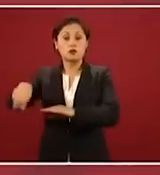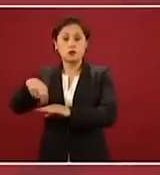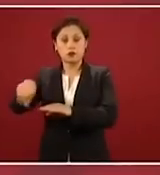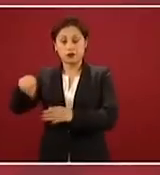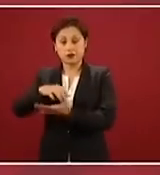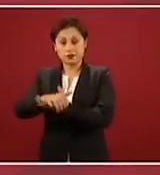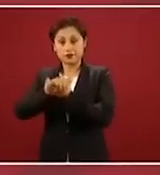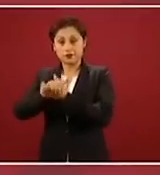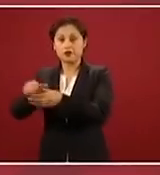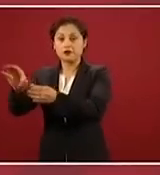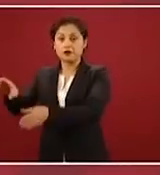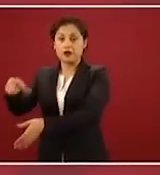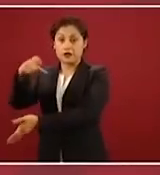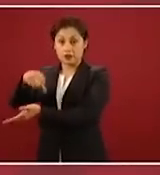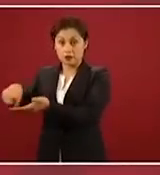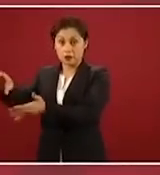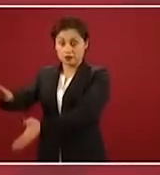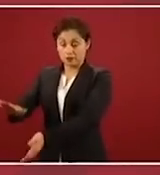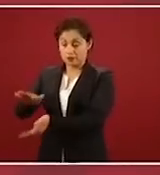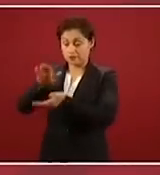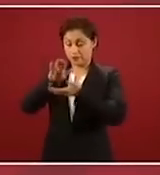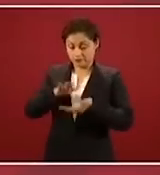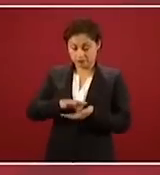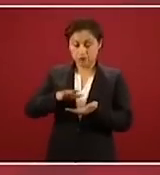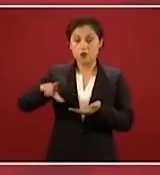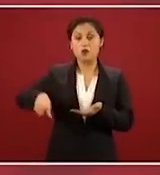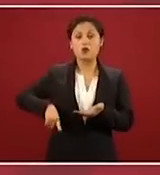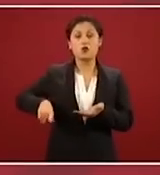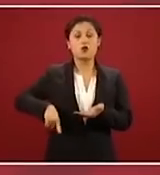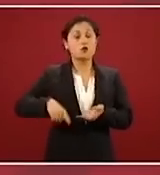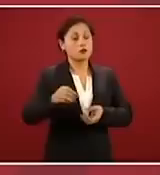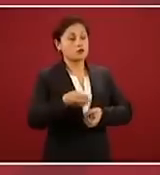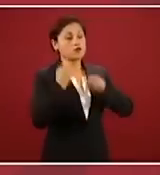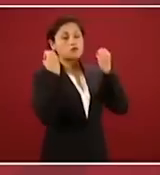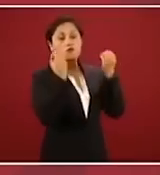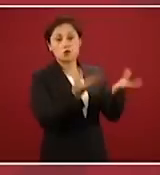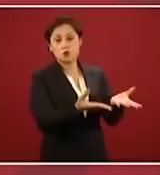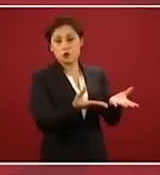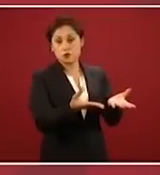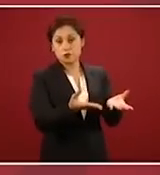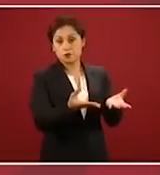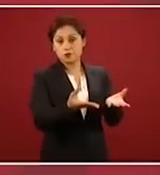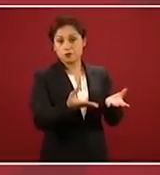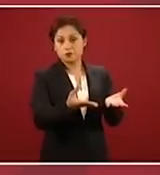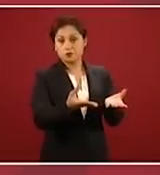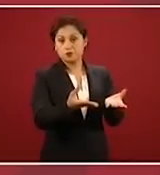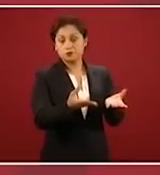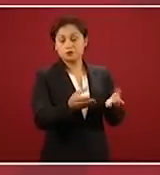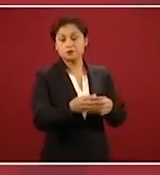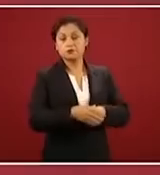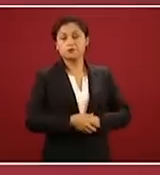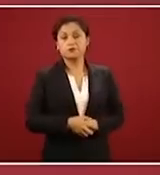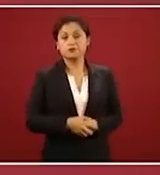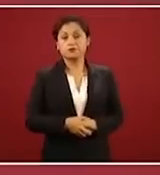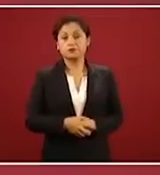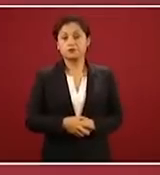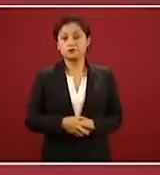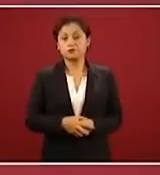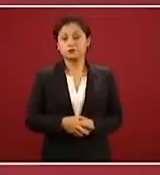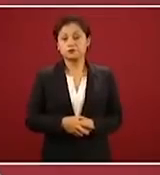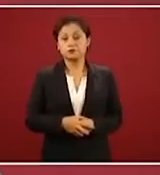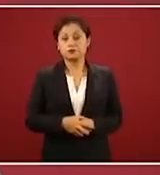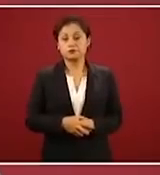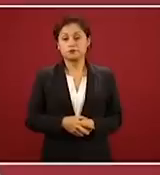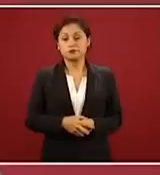los boletos que él compra, para que el gobierno los entregue a